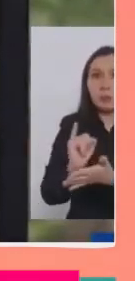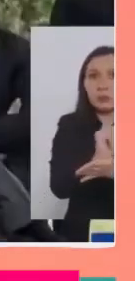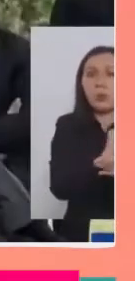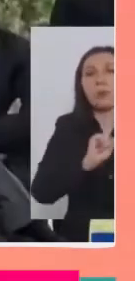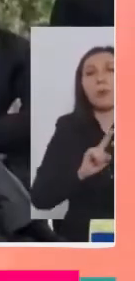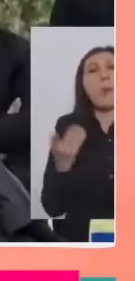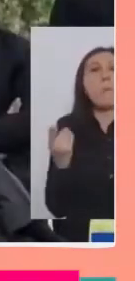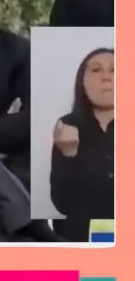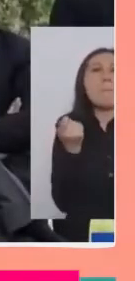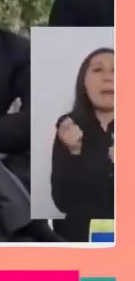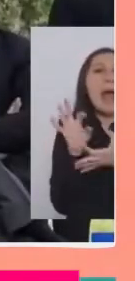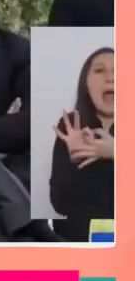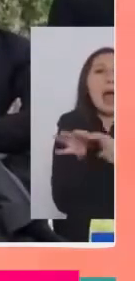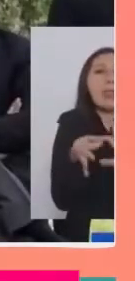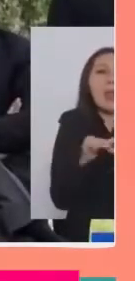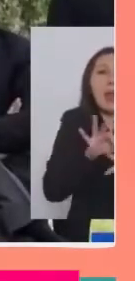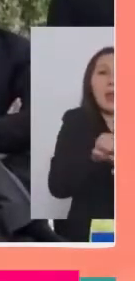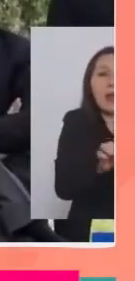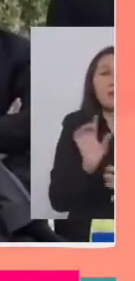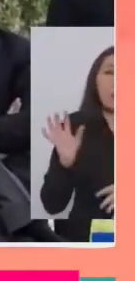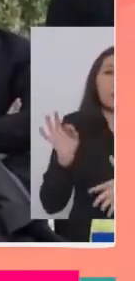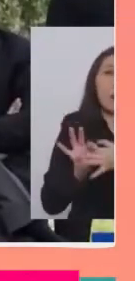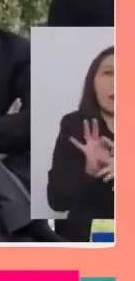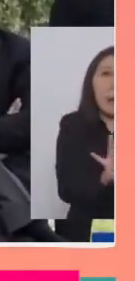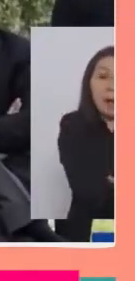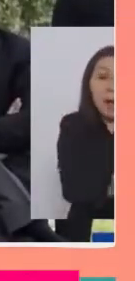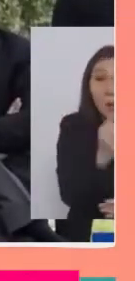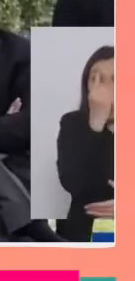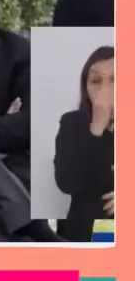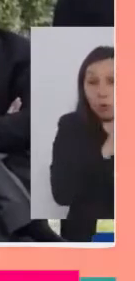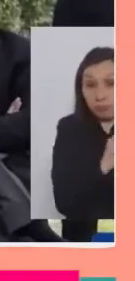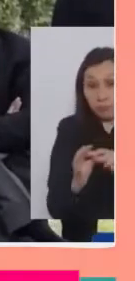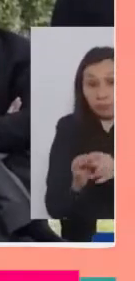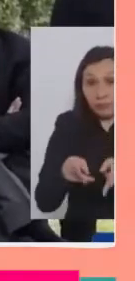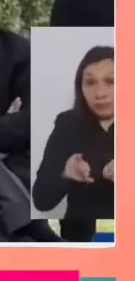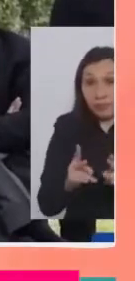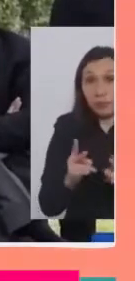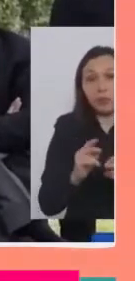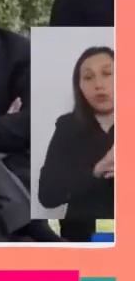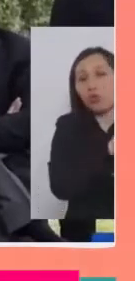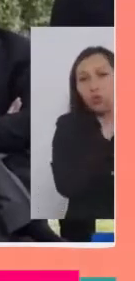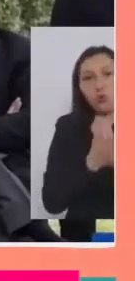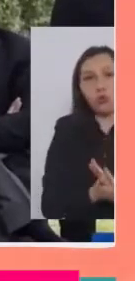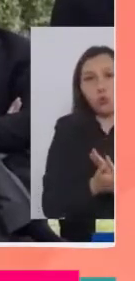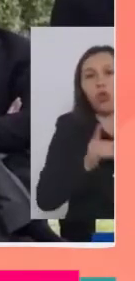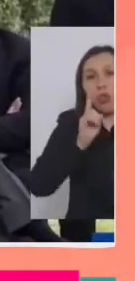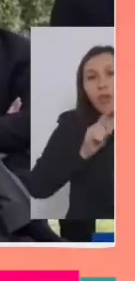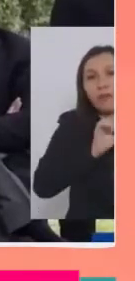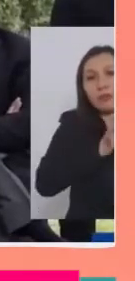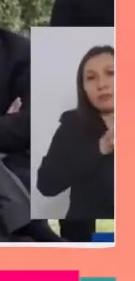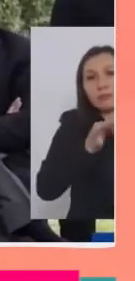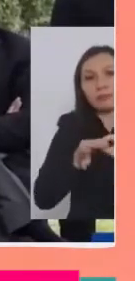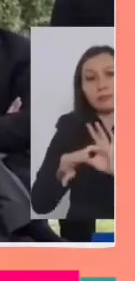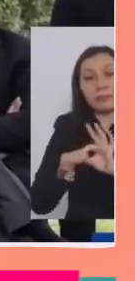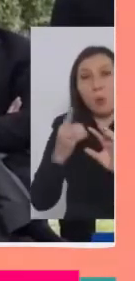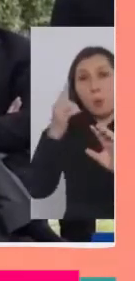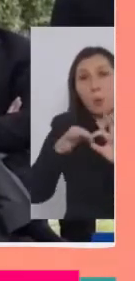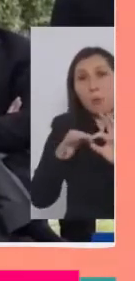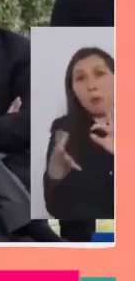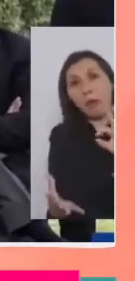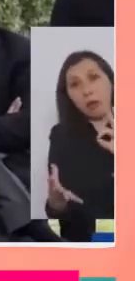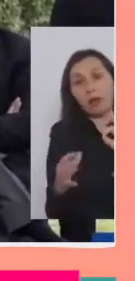es más pega para las municipalidades y un llamado a los vecinos a organizarse. ¿Es realmente un aporte contra la